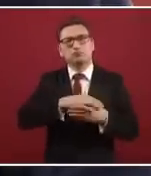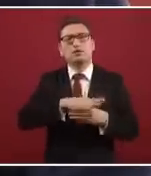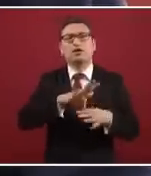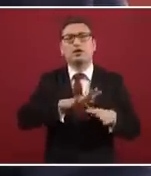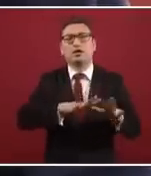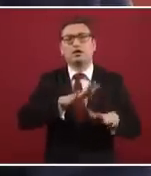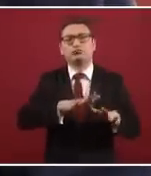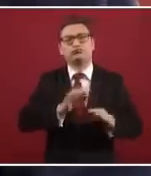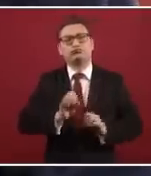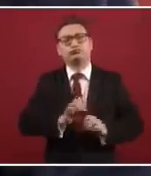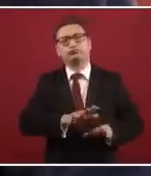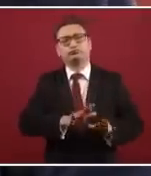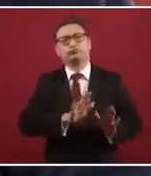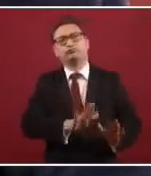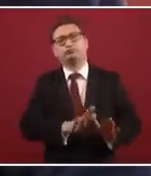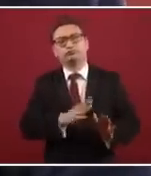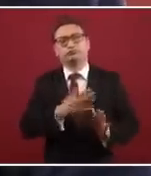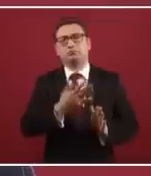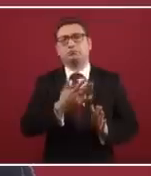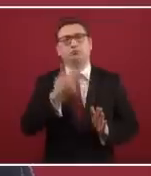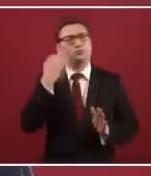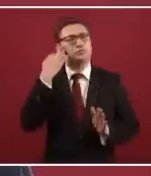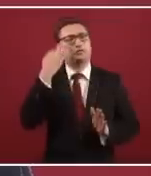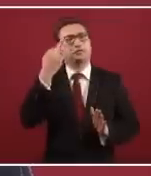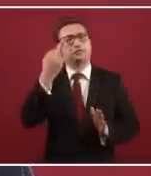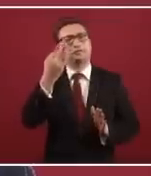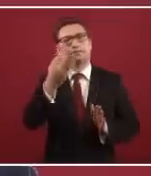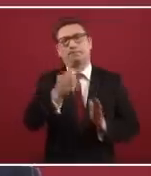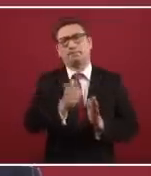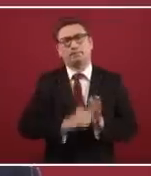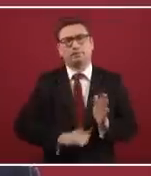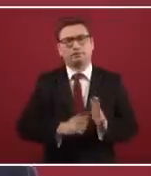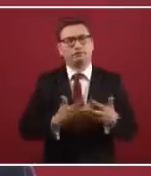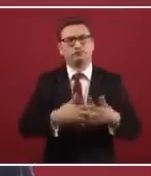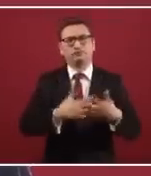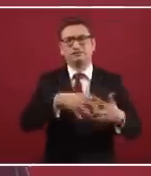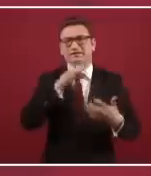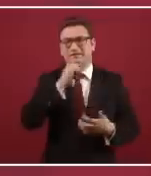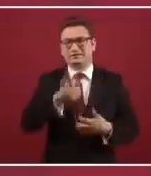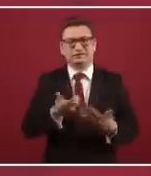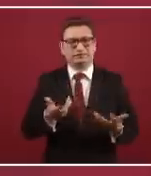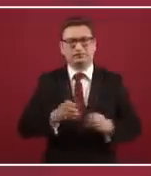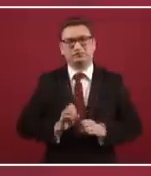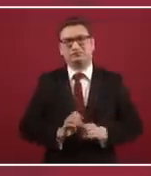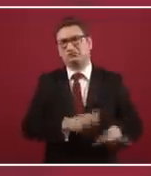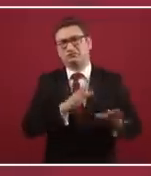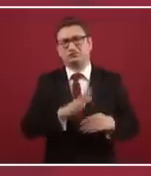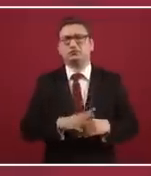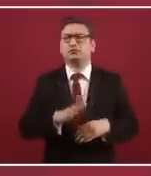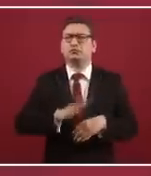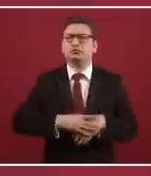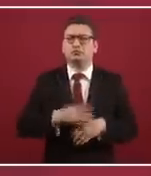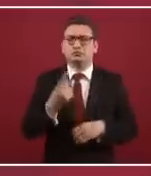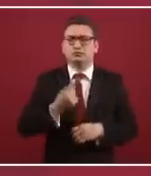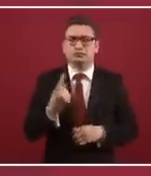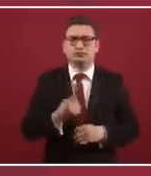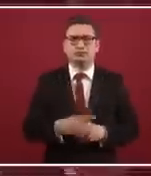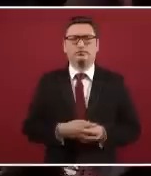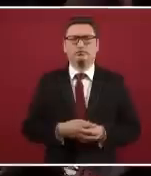que llevaban meses sin operar porque no